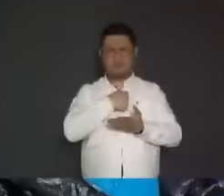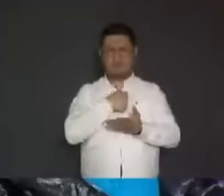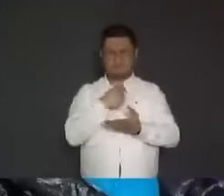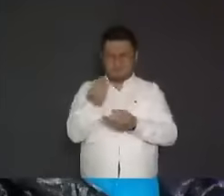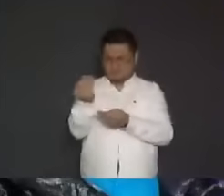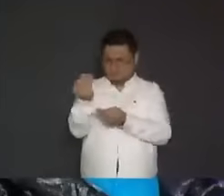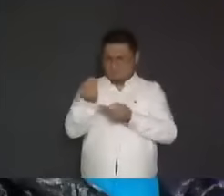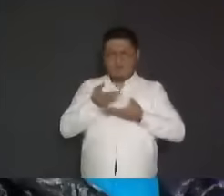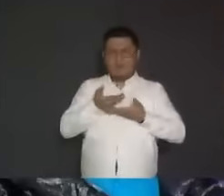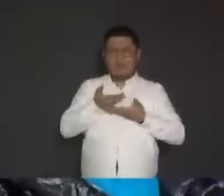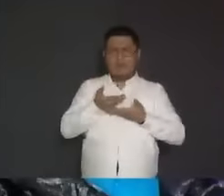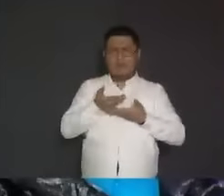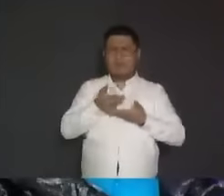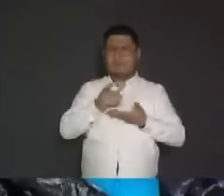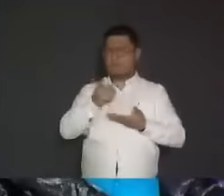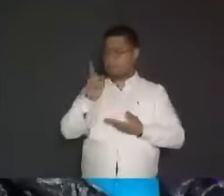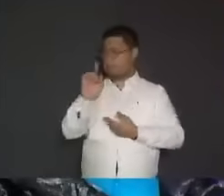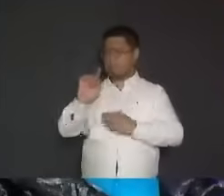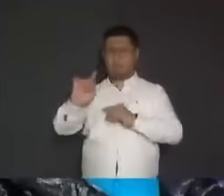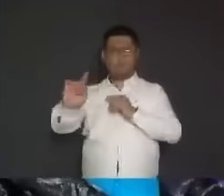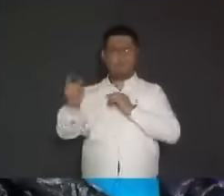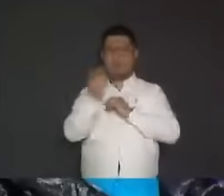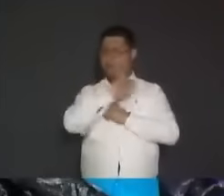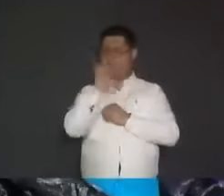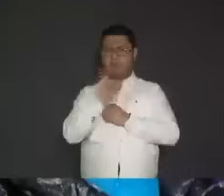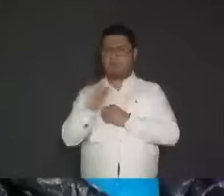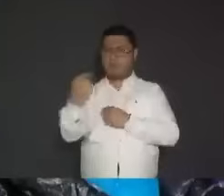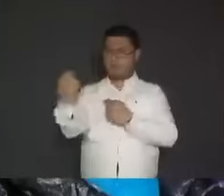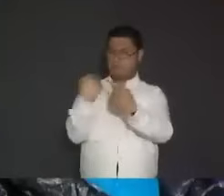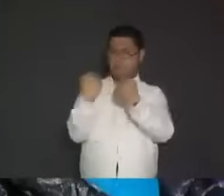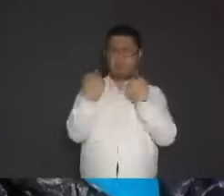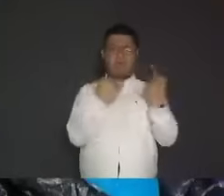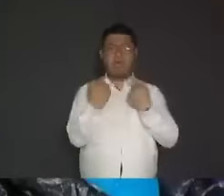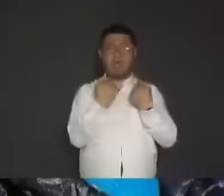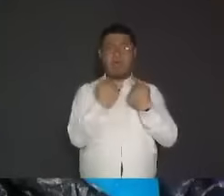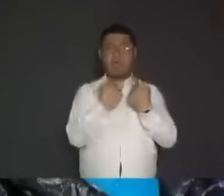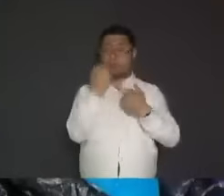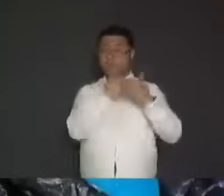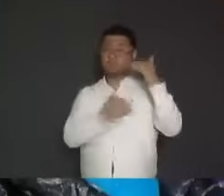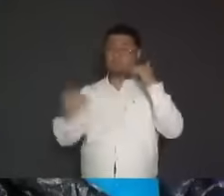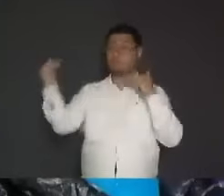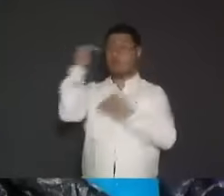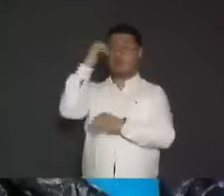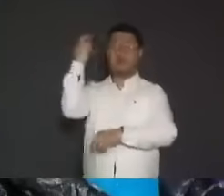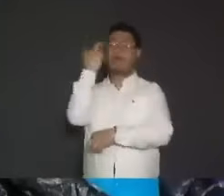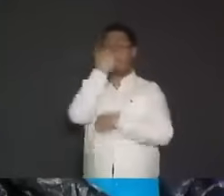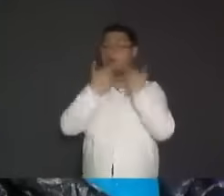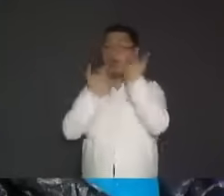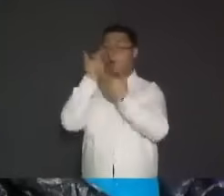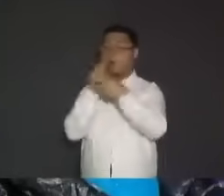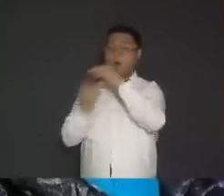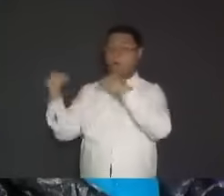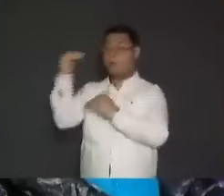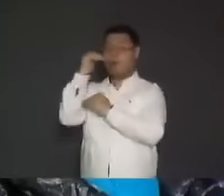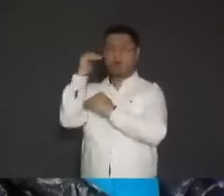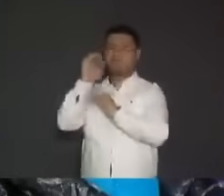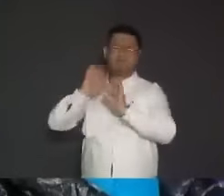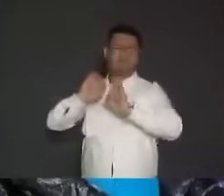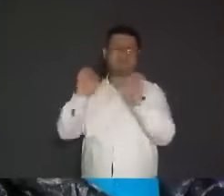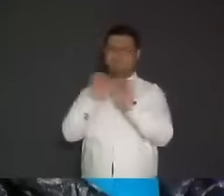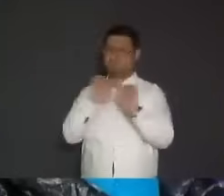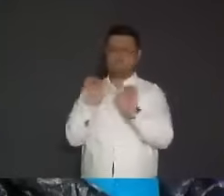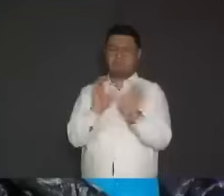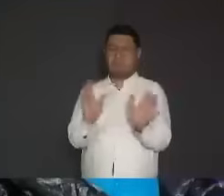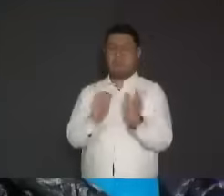absolutamente ninguna observación abierta por parte de la Auditoría Superior de la Federación. Y en los últimos dos